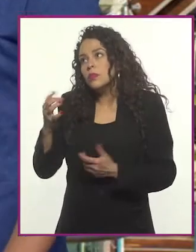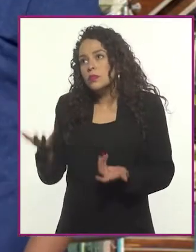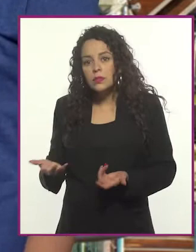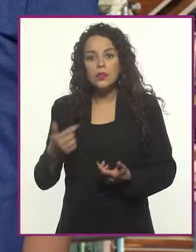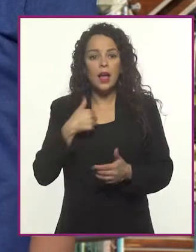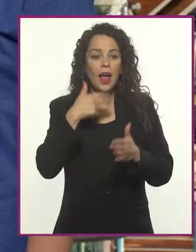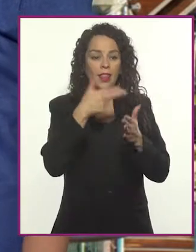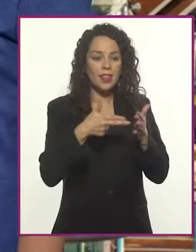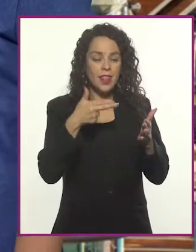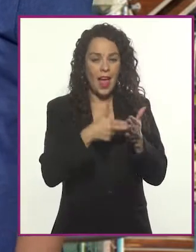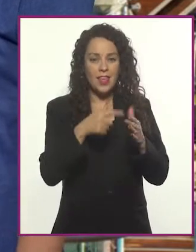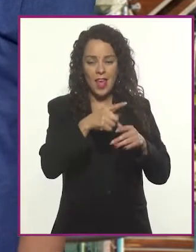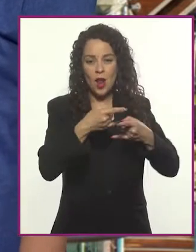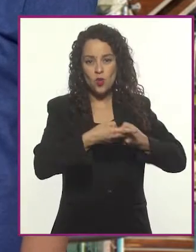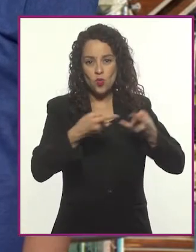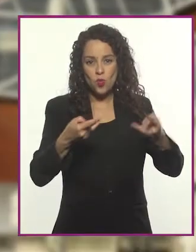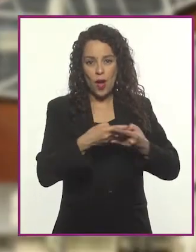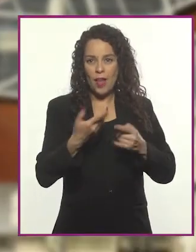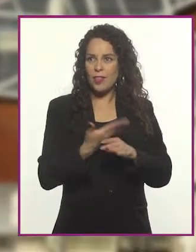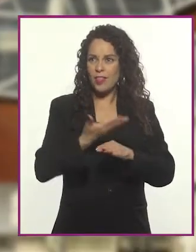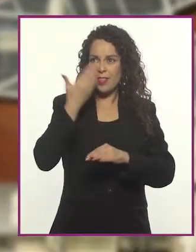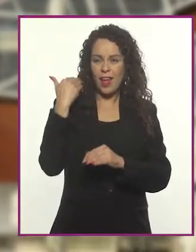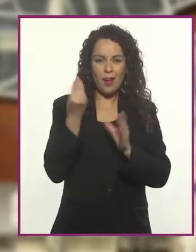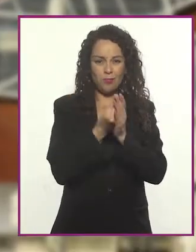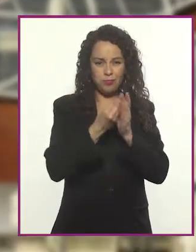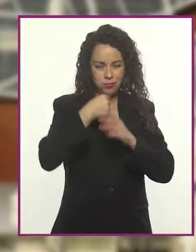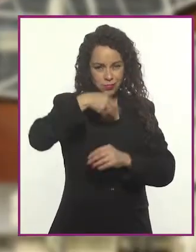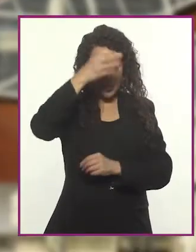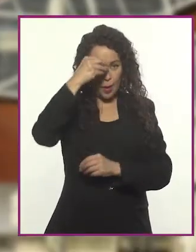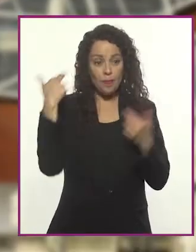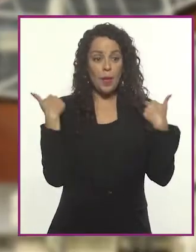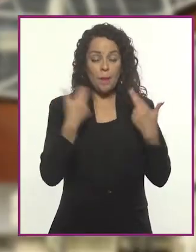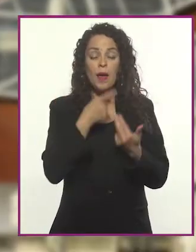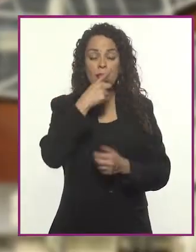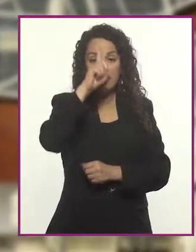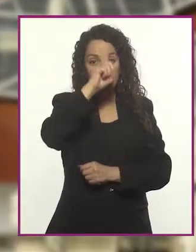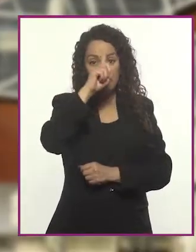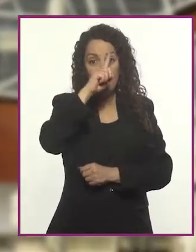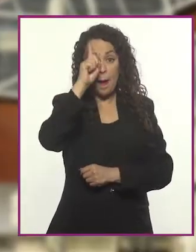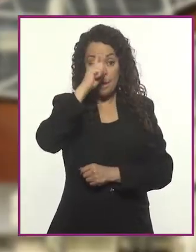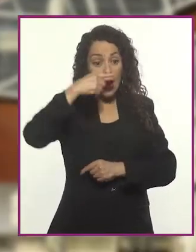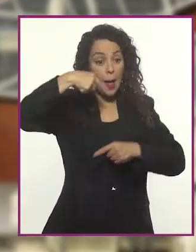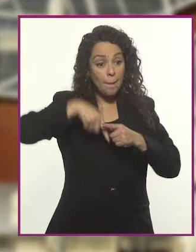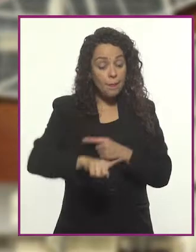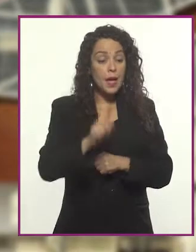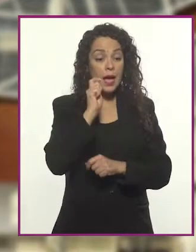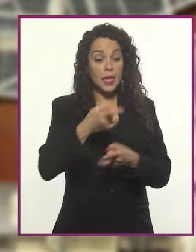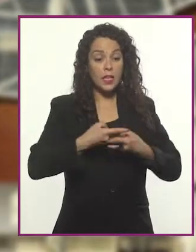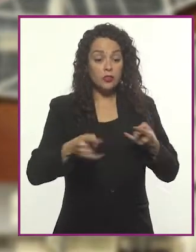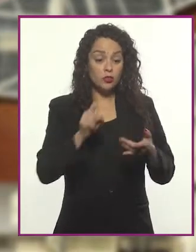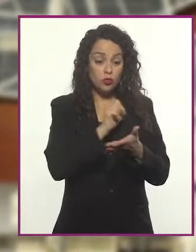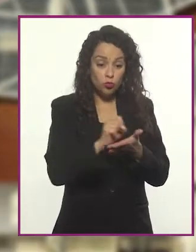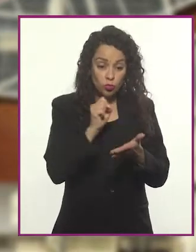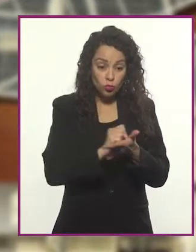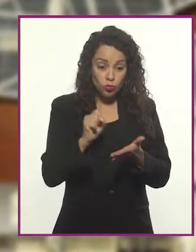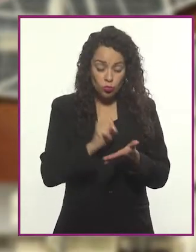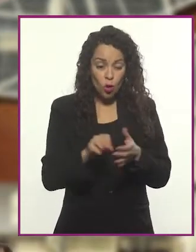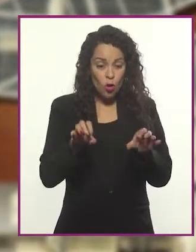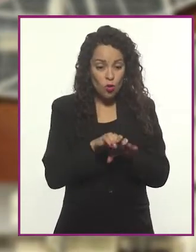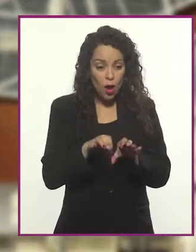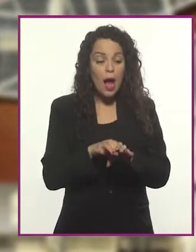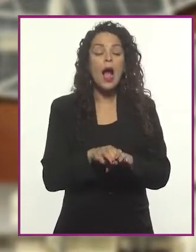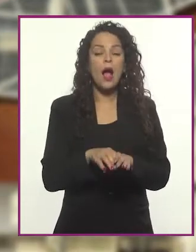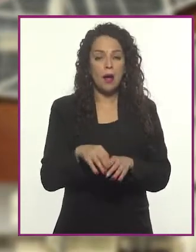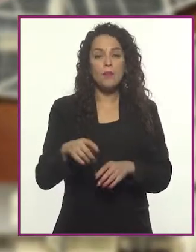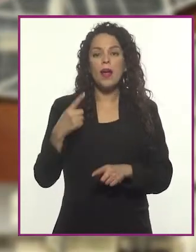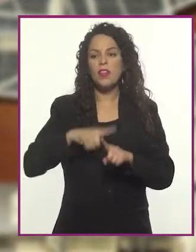de cuento que tomé el semestre pasado, la maestra sugirió que un punto de partida para empezar a escribir una historia es anotando los puntos de acción de lo que